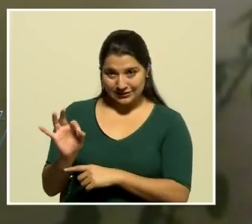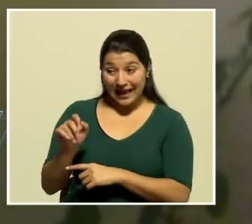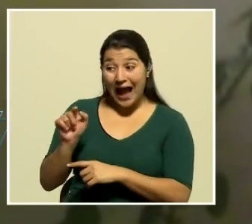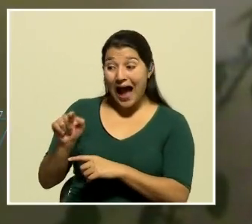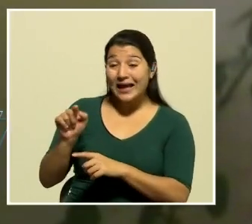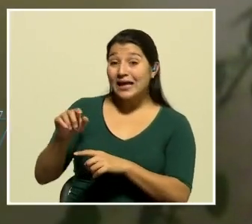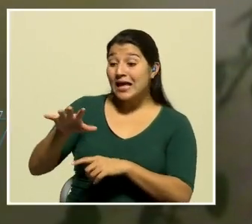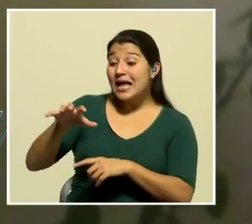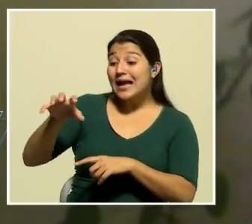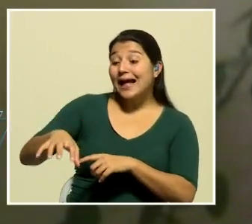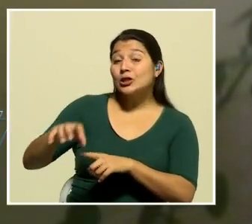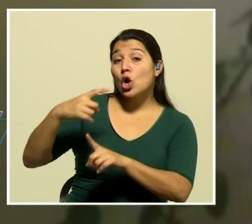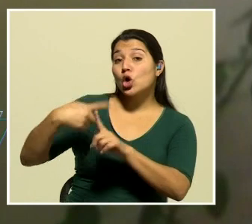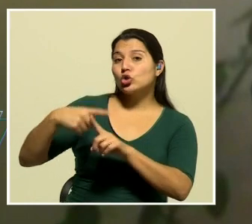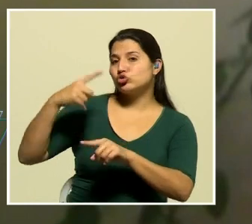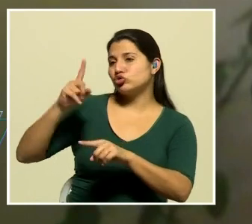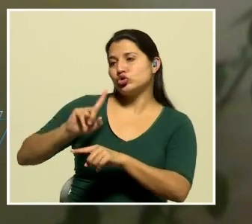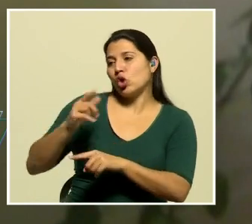para poder atender